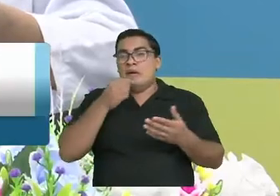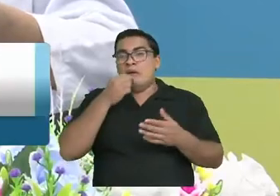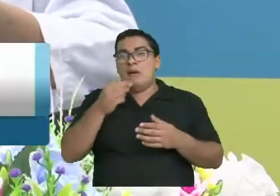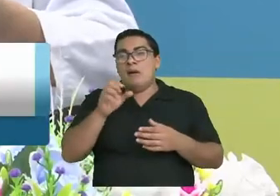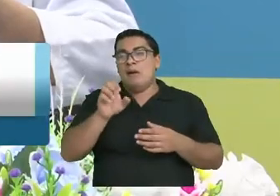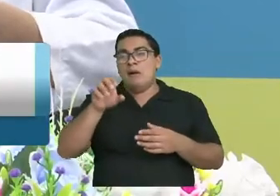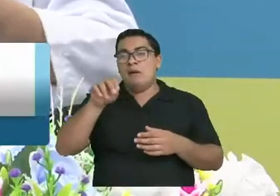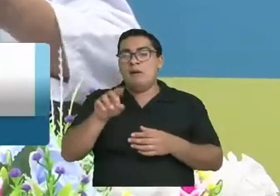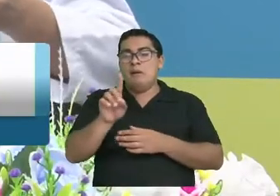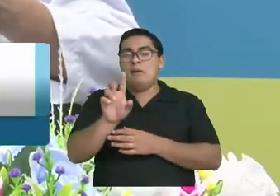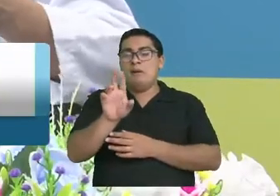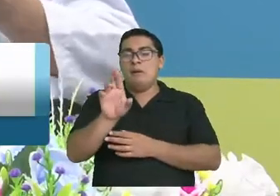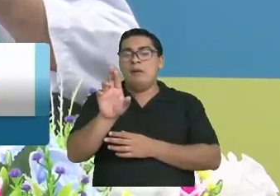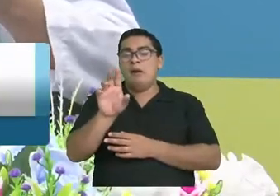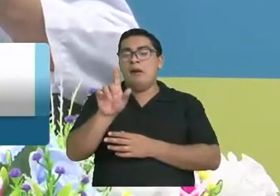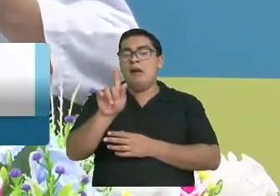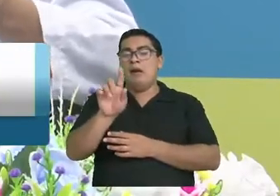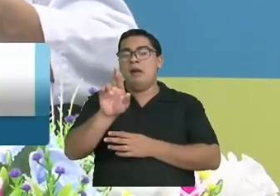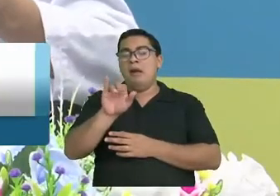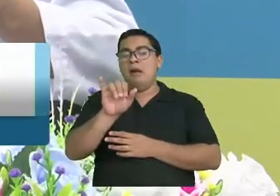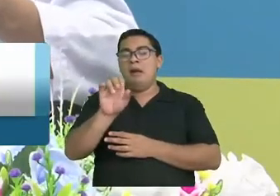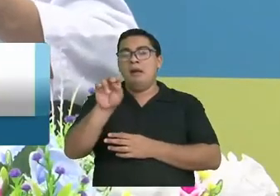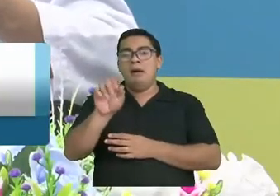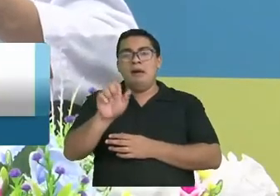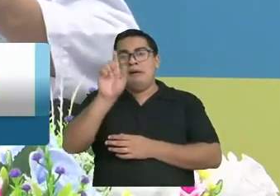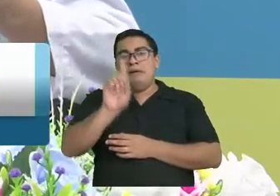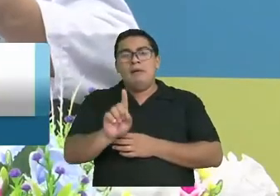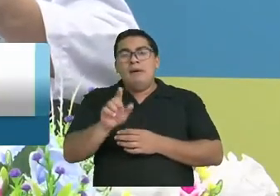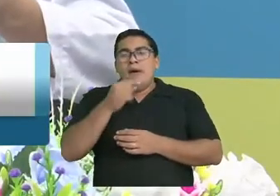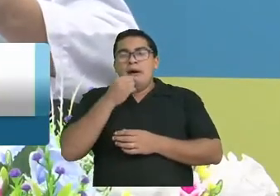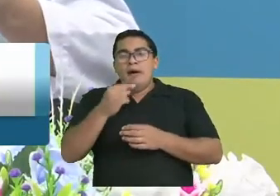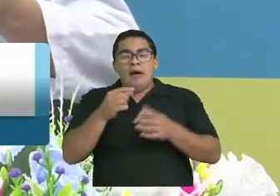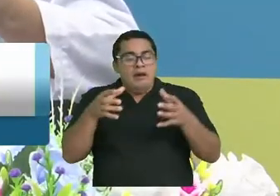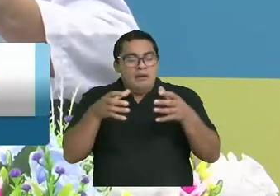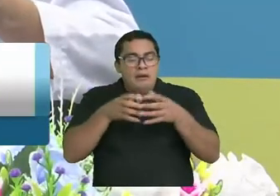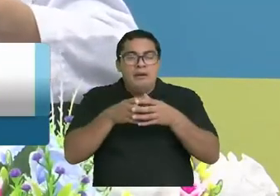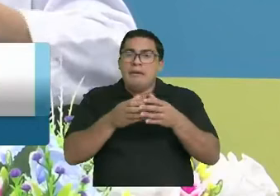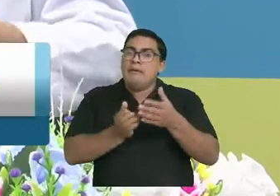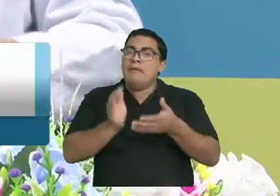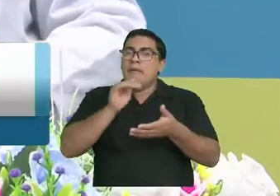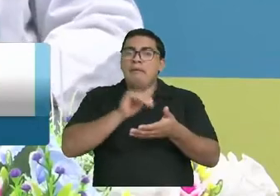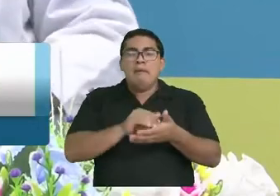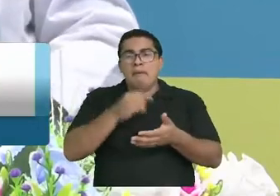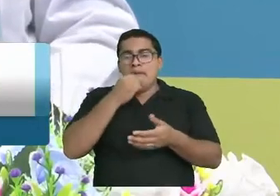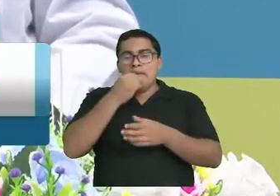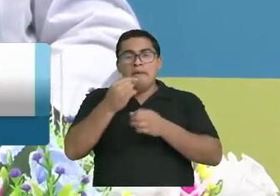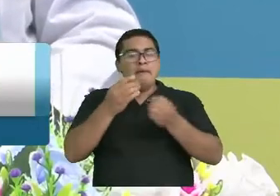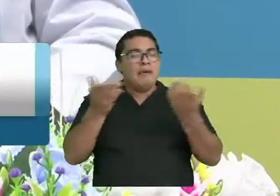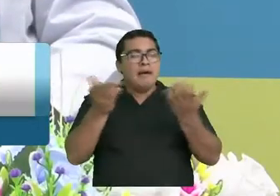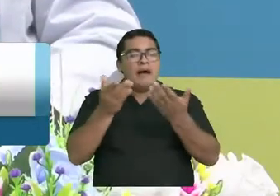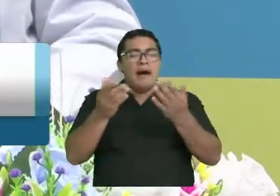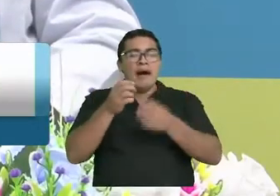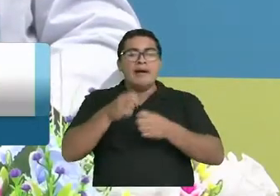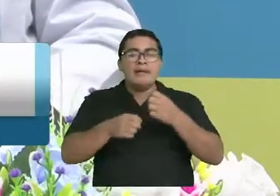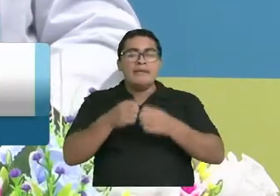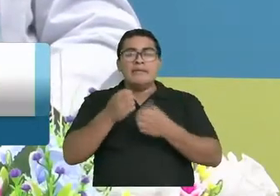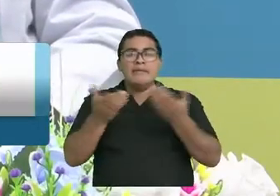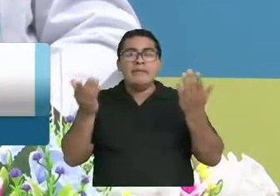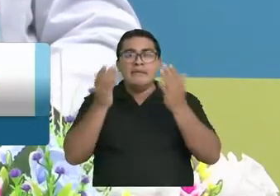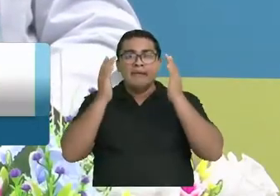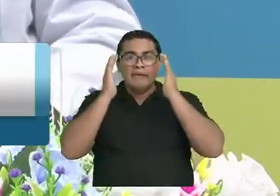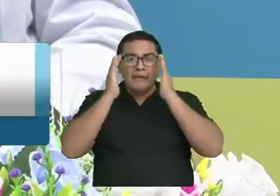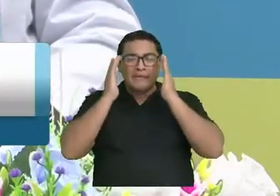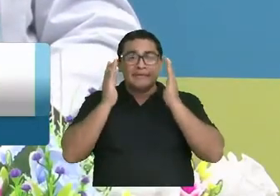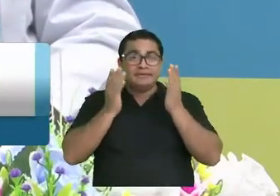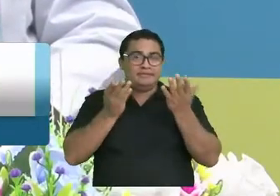endotelina 1, que la endotelina 1 hace que se cierre el vaso y por ahí se vuelve a provocar nuevamente la vasoconstricción. Hablando de